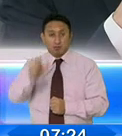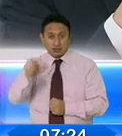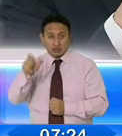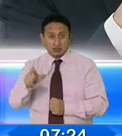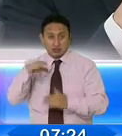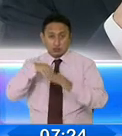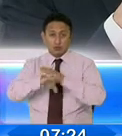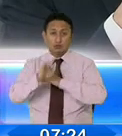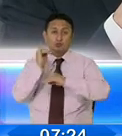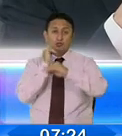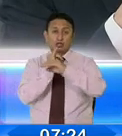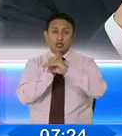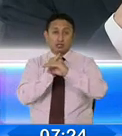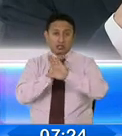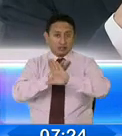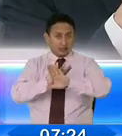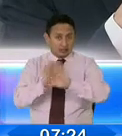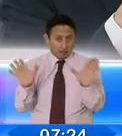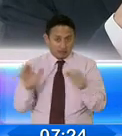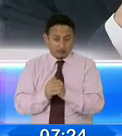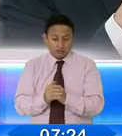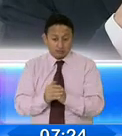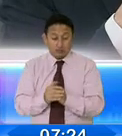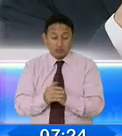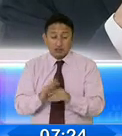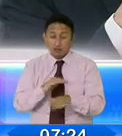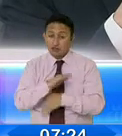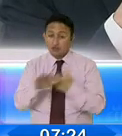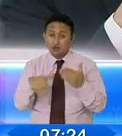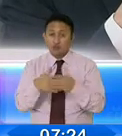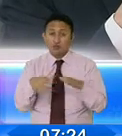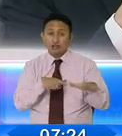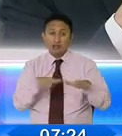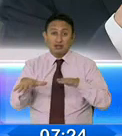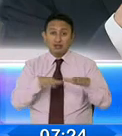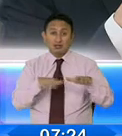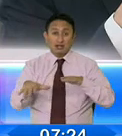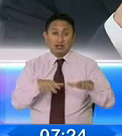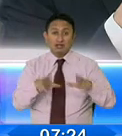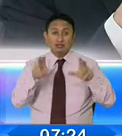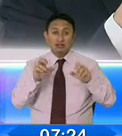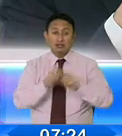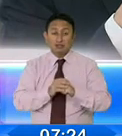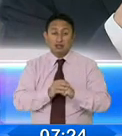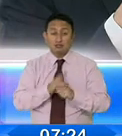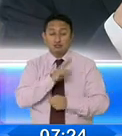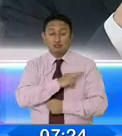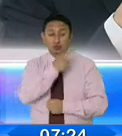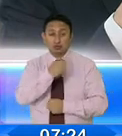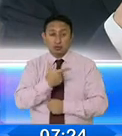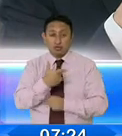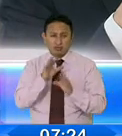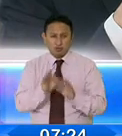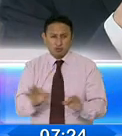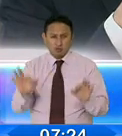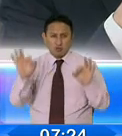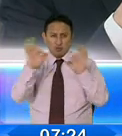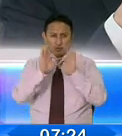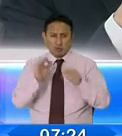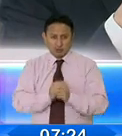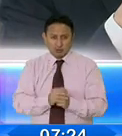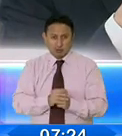templos y que todas las actividades de carácter religioso que sean indispensables se